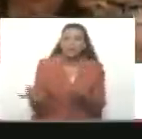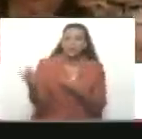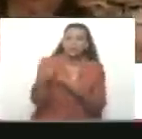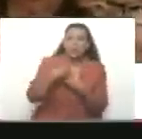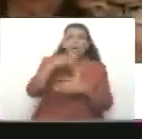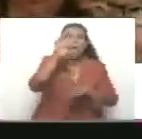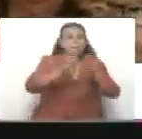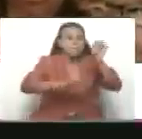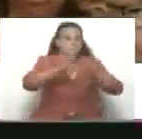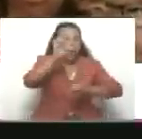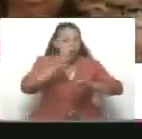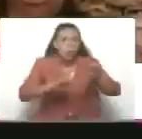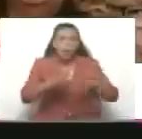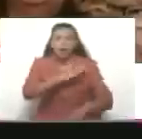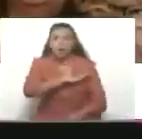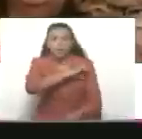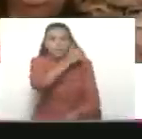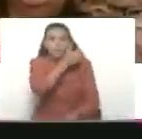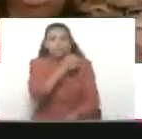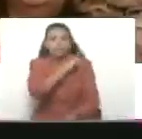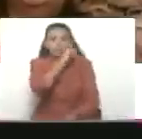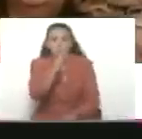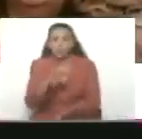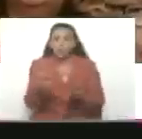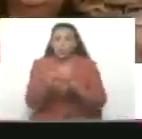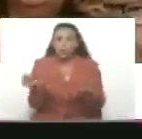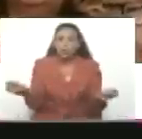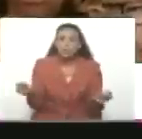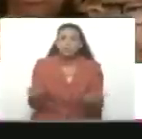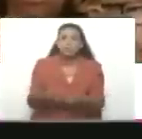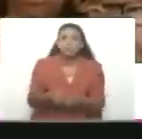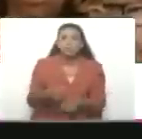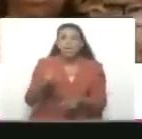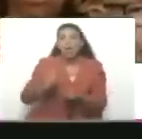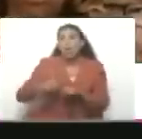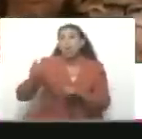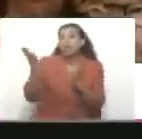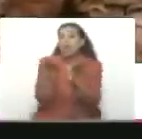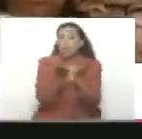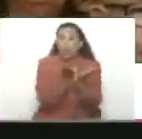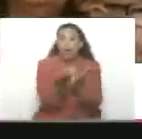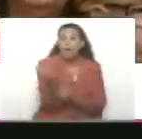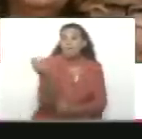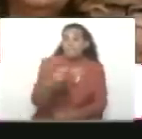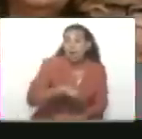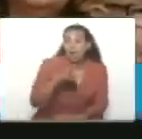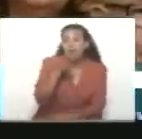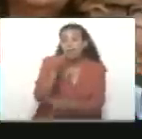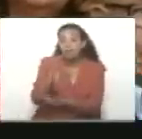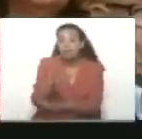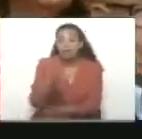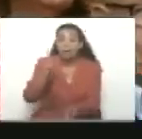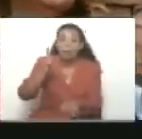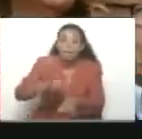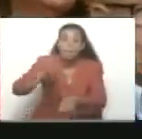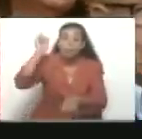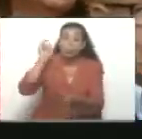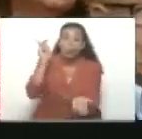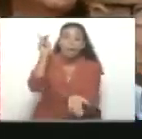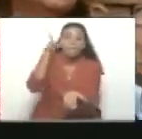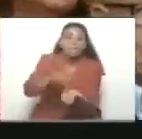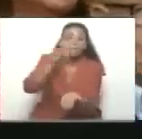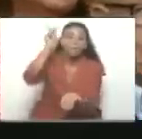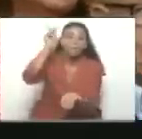a evaluar con el je educativa los centros de desarrollo de calidad educativa que otras escuelas no Hemos llegado de forma oportuna para atenderlas de forma